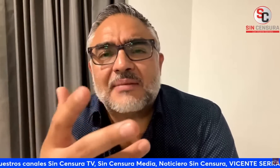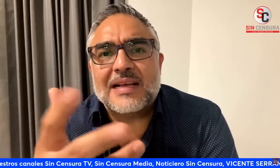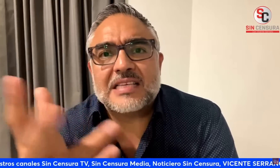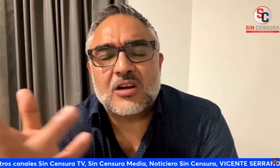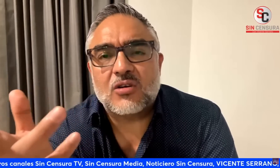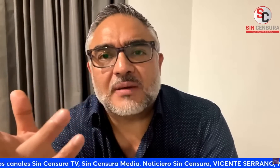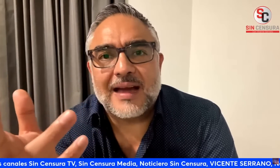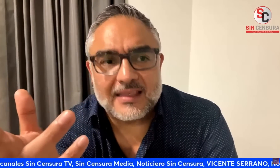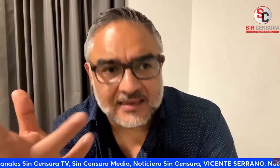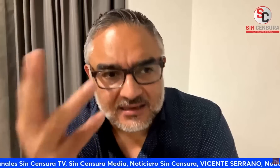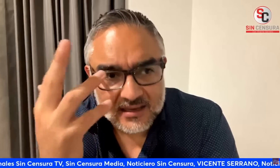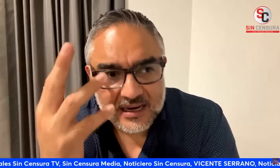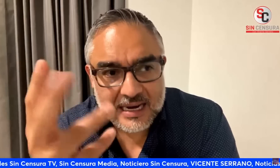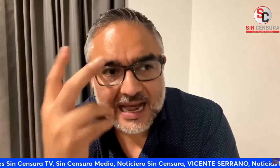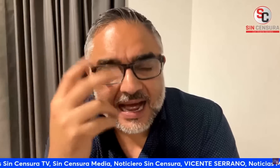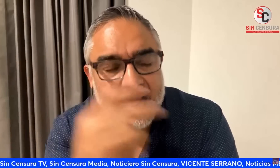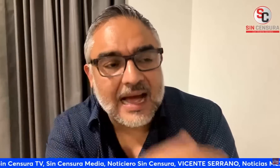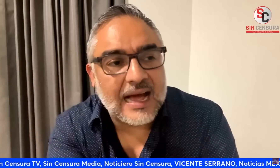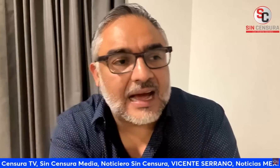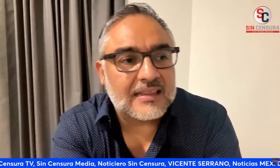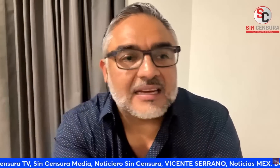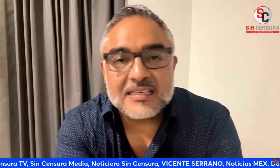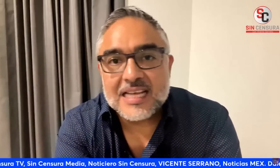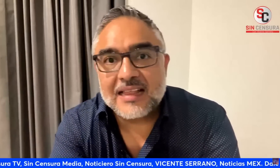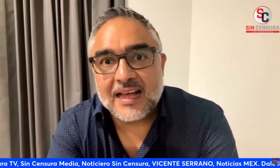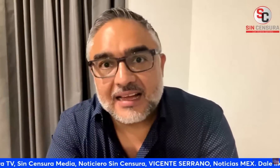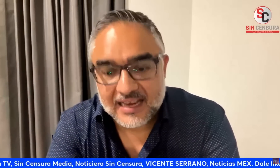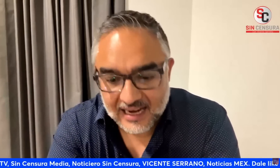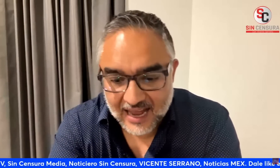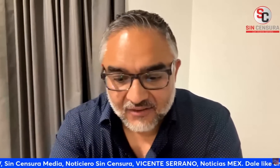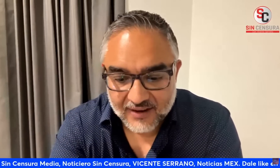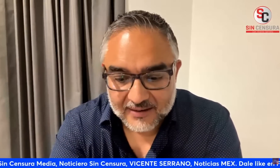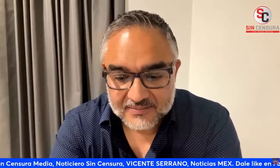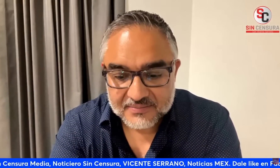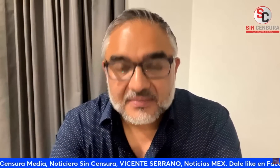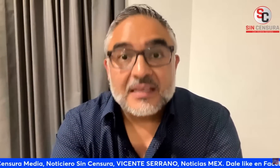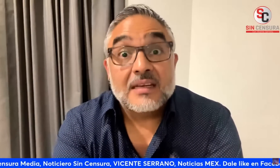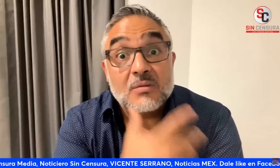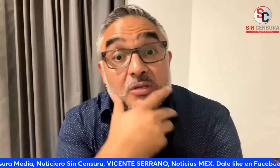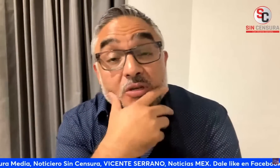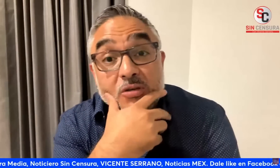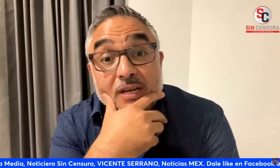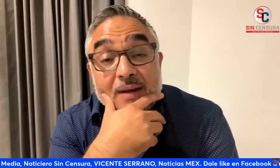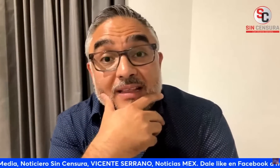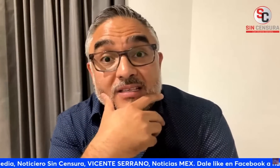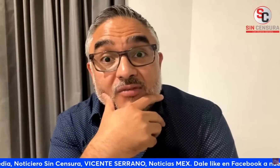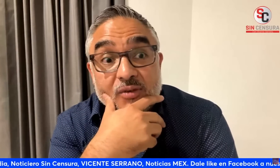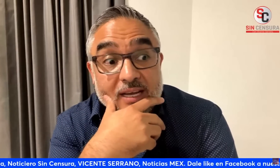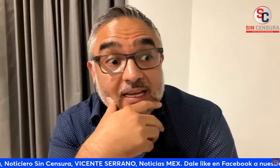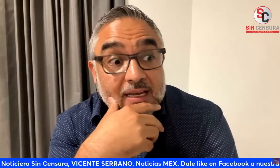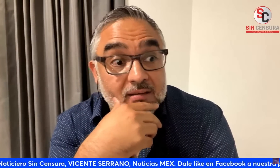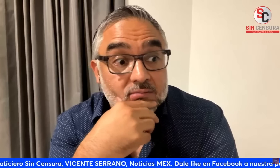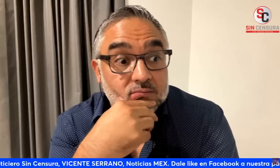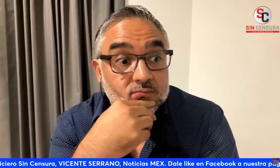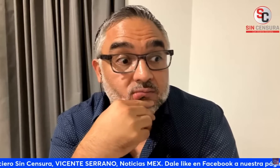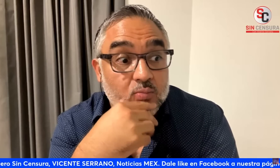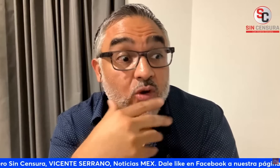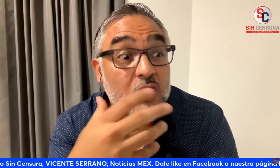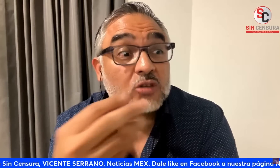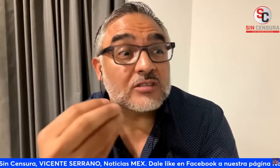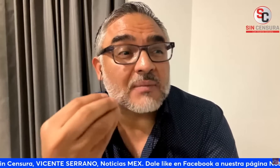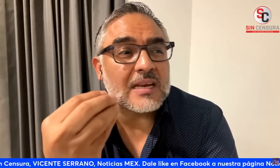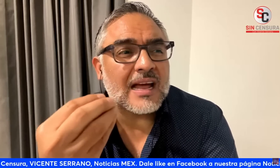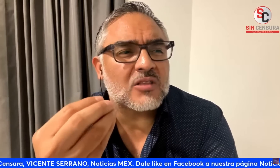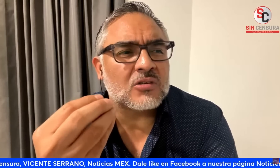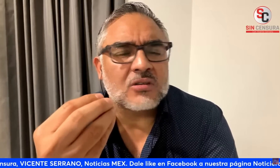y que nada más sacó de Biden la aterrizada en el AIFA. Pues yo creo que Biden se fue